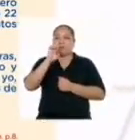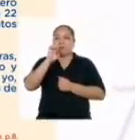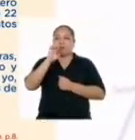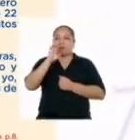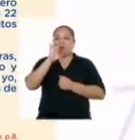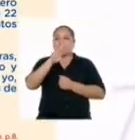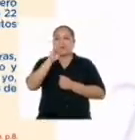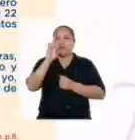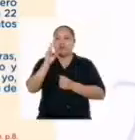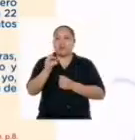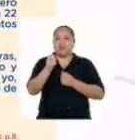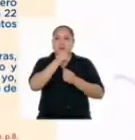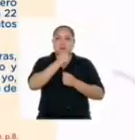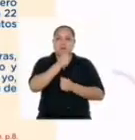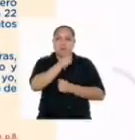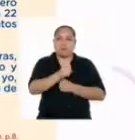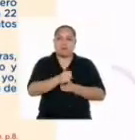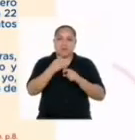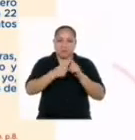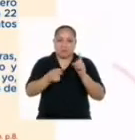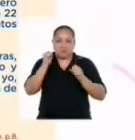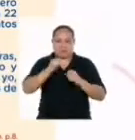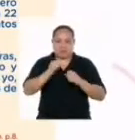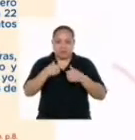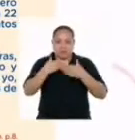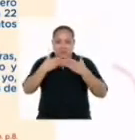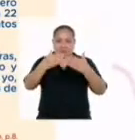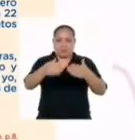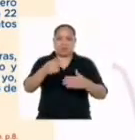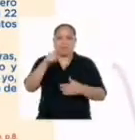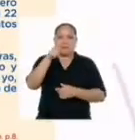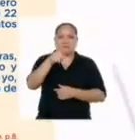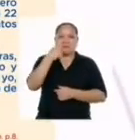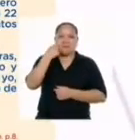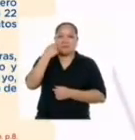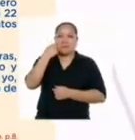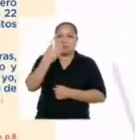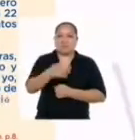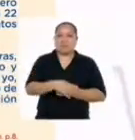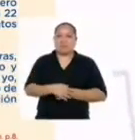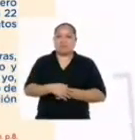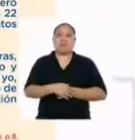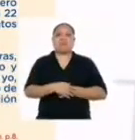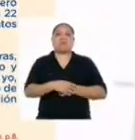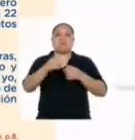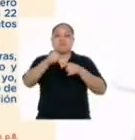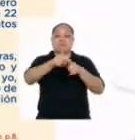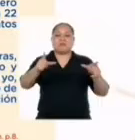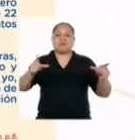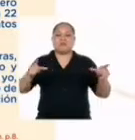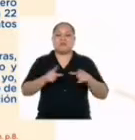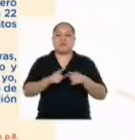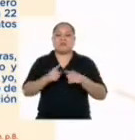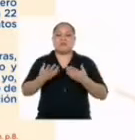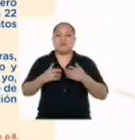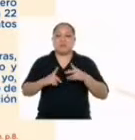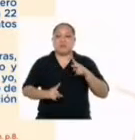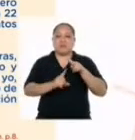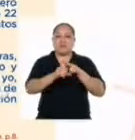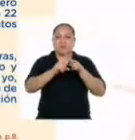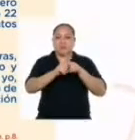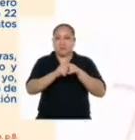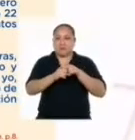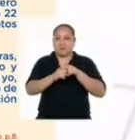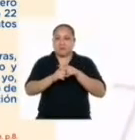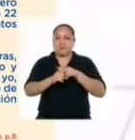1977, viejo pero respondón, y así conocí la cuna de la civilización más antigua de